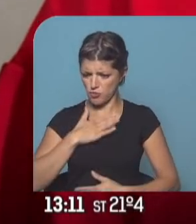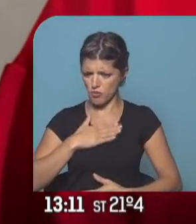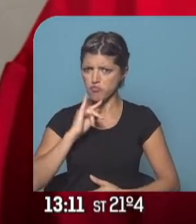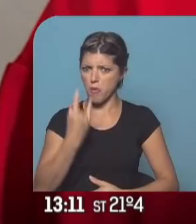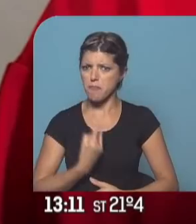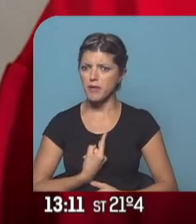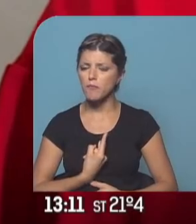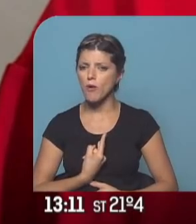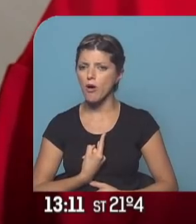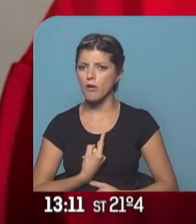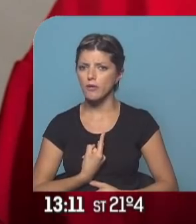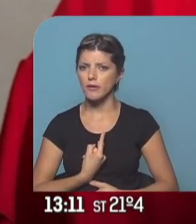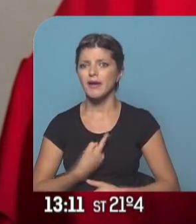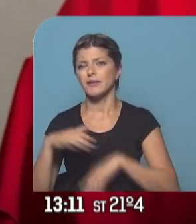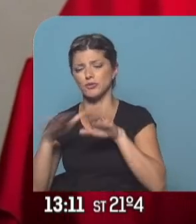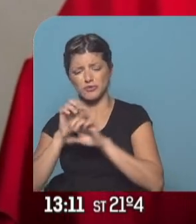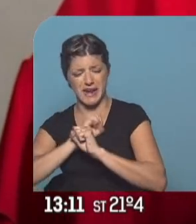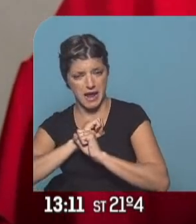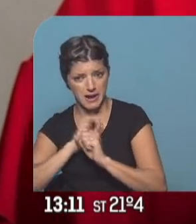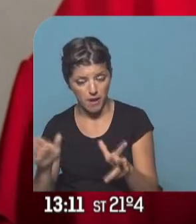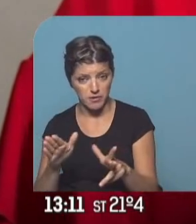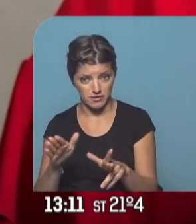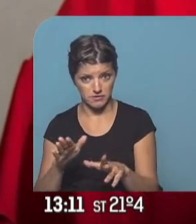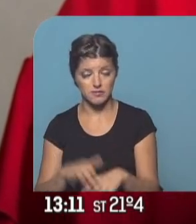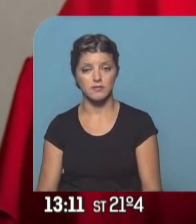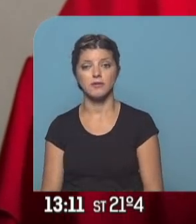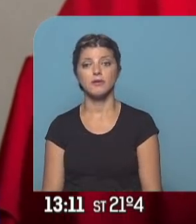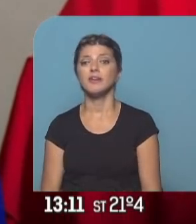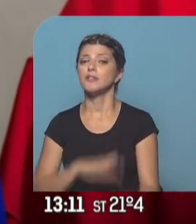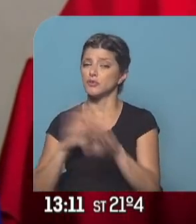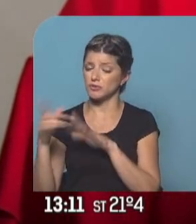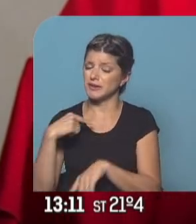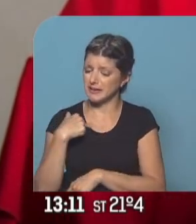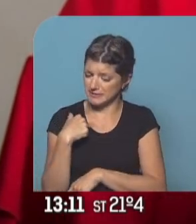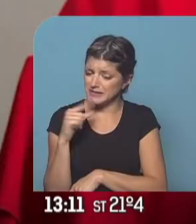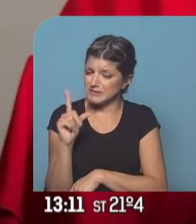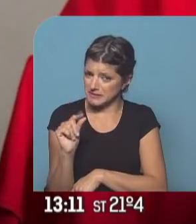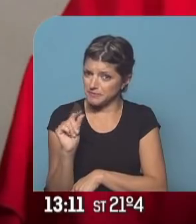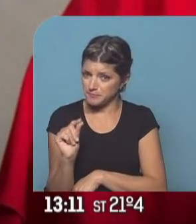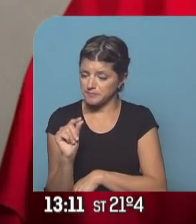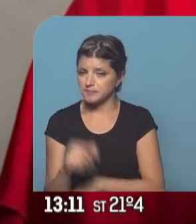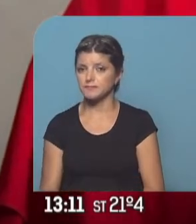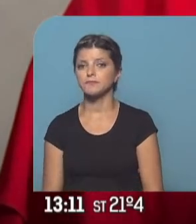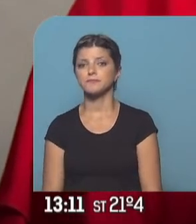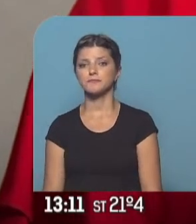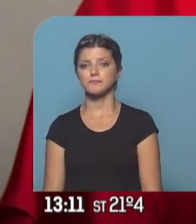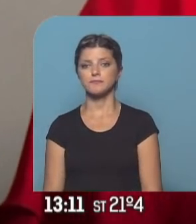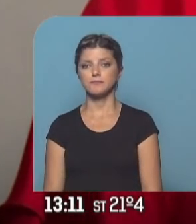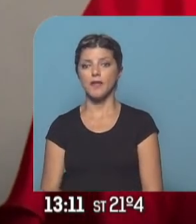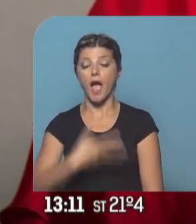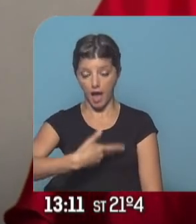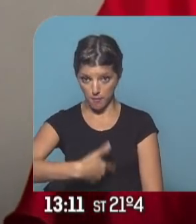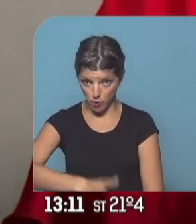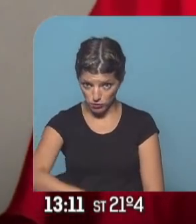mismas frente a casos extremos y particularmente casos que pueden ser muy dolorosos. Despenalizar la interrupción